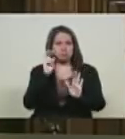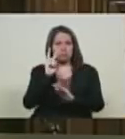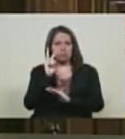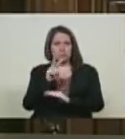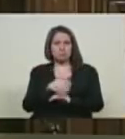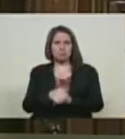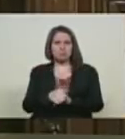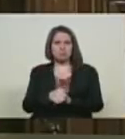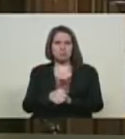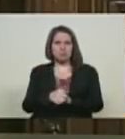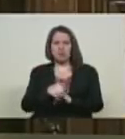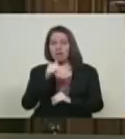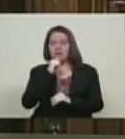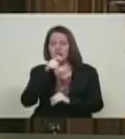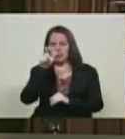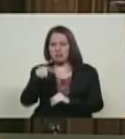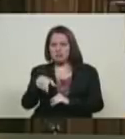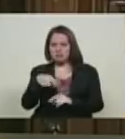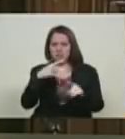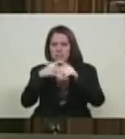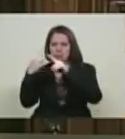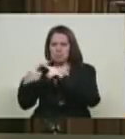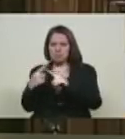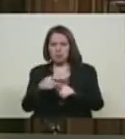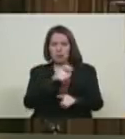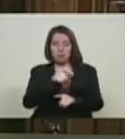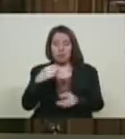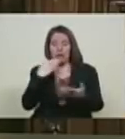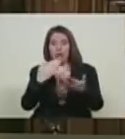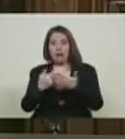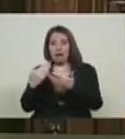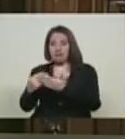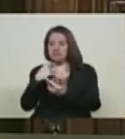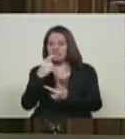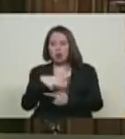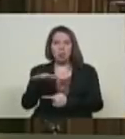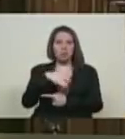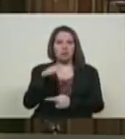que identificaron a alias Morfeo y pasaron el pitazo.